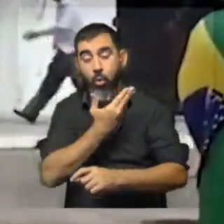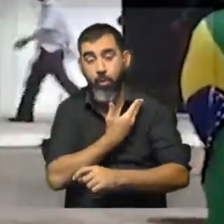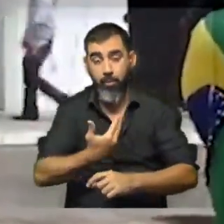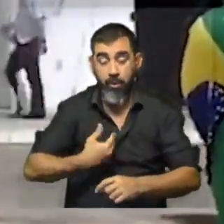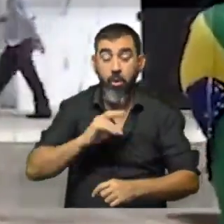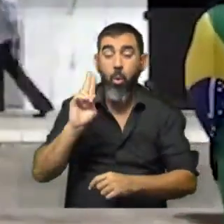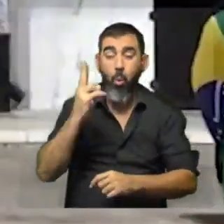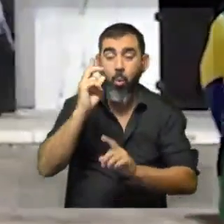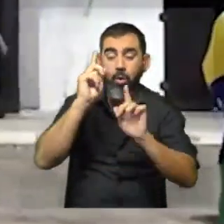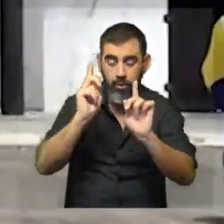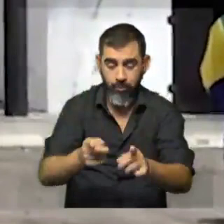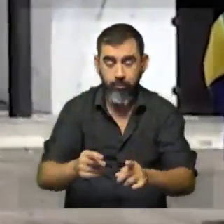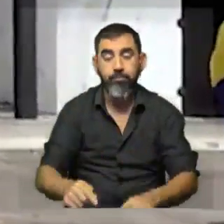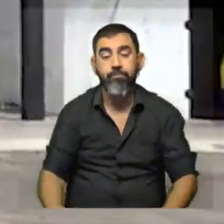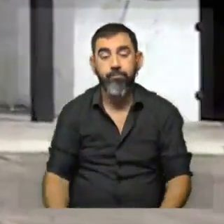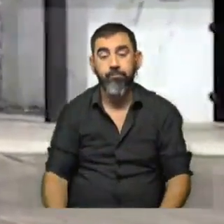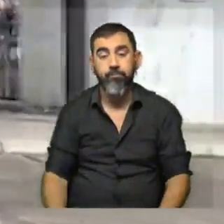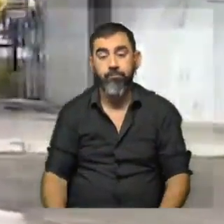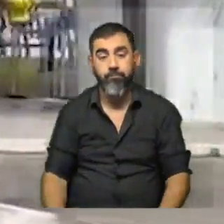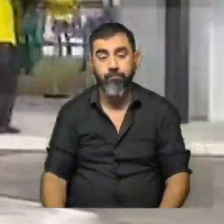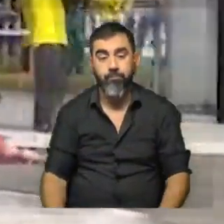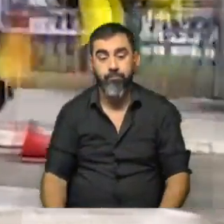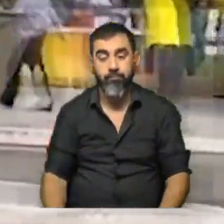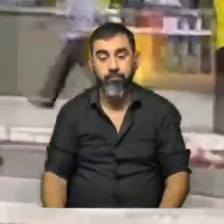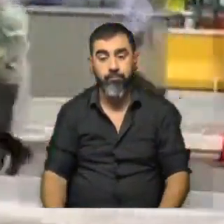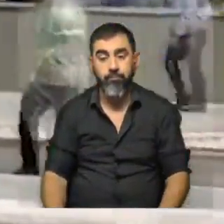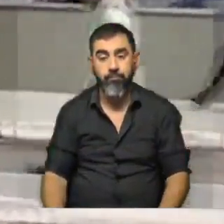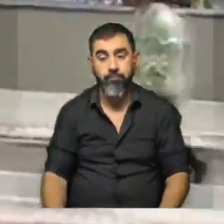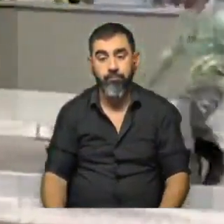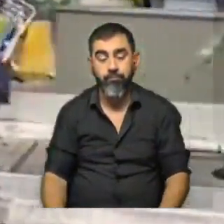el presidente Lacalle. Qué tremendo esto de las imágenes, ¿eh? Lo que estamos viendo.